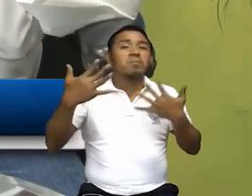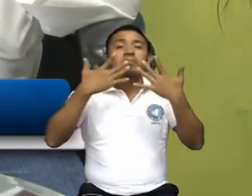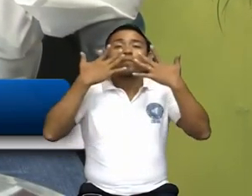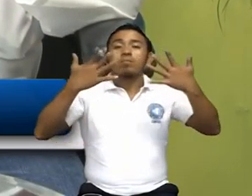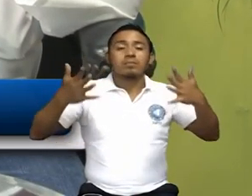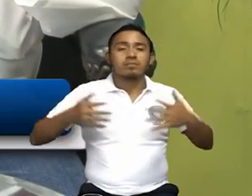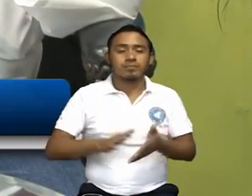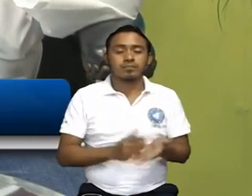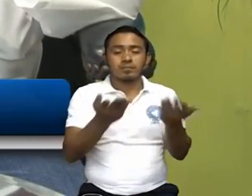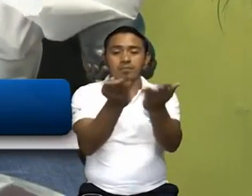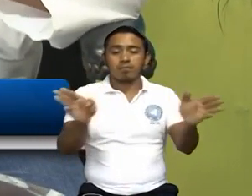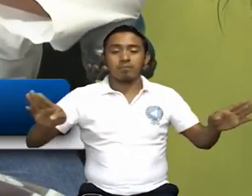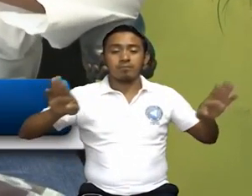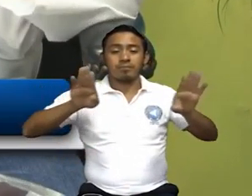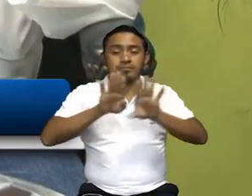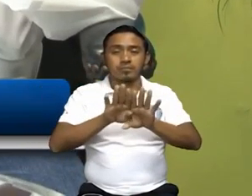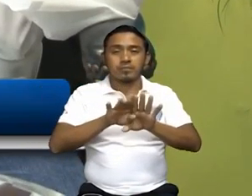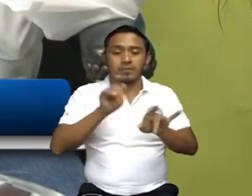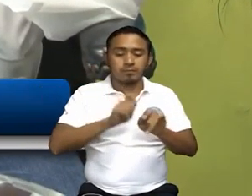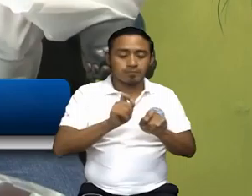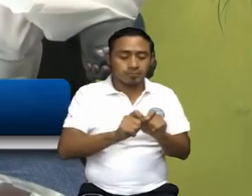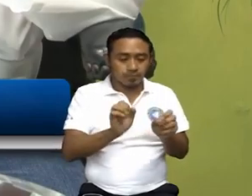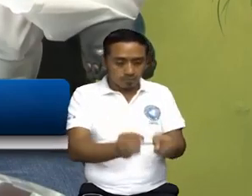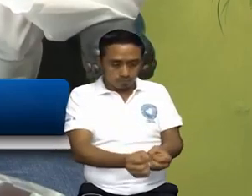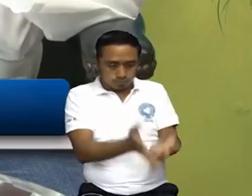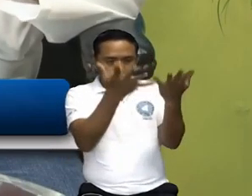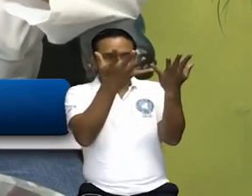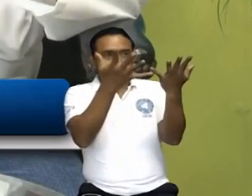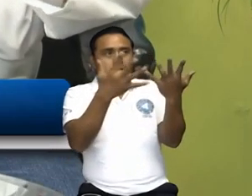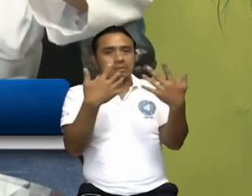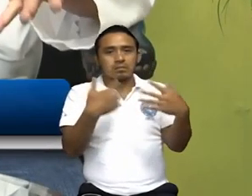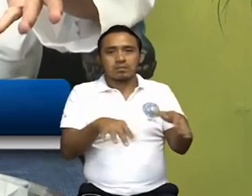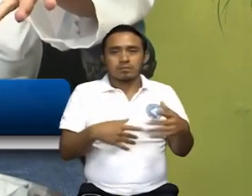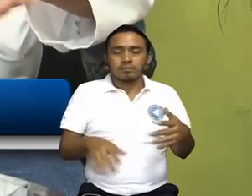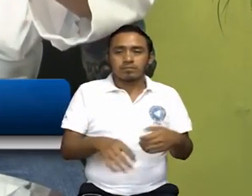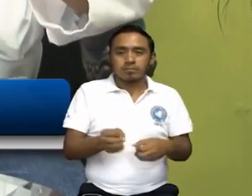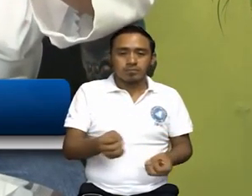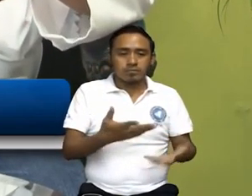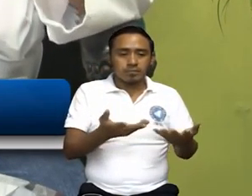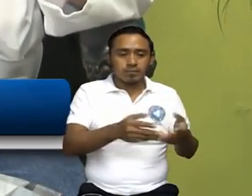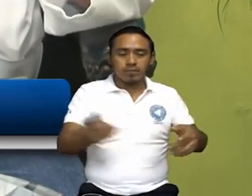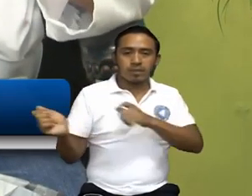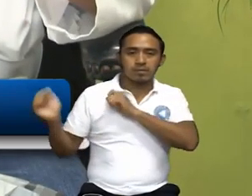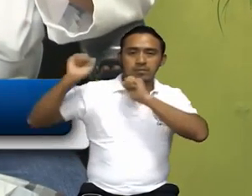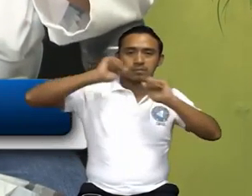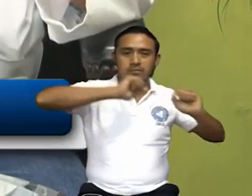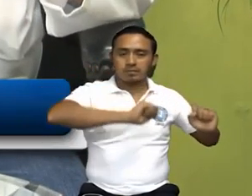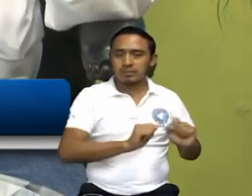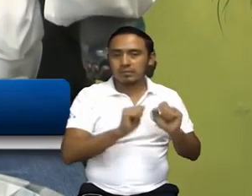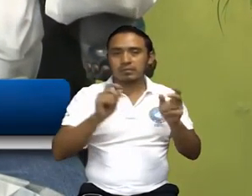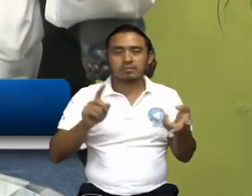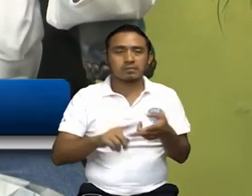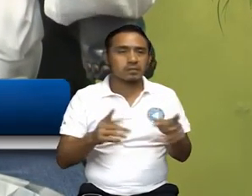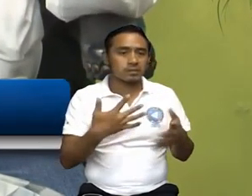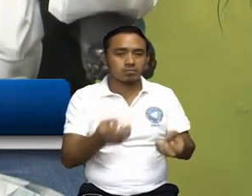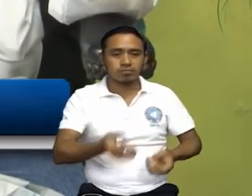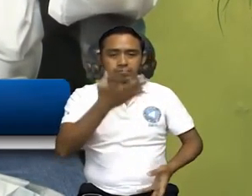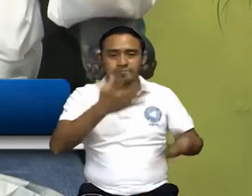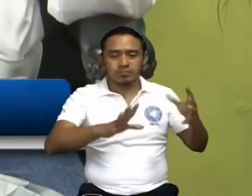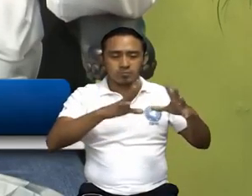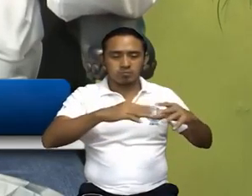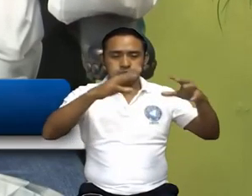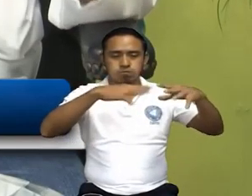El cuarto está cerrado, ellos encienden el cerillo, agarran fuego las sábanas que son bien volátiles y comienza la